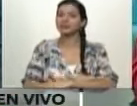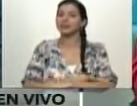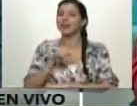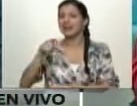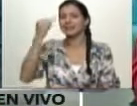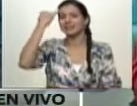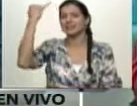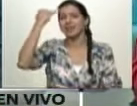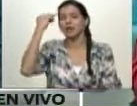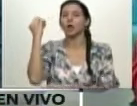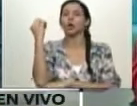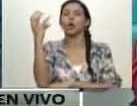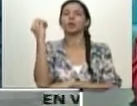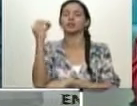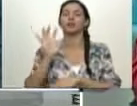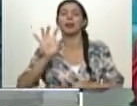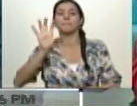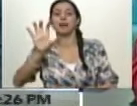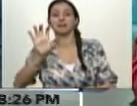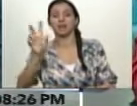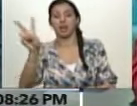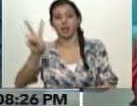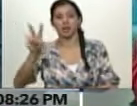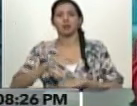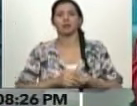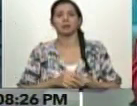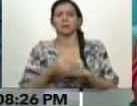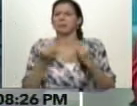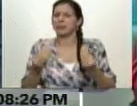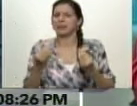del Congreso de la Patria para la conformación